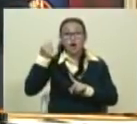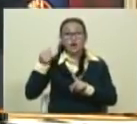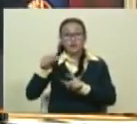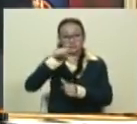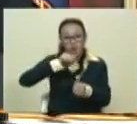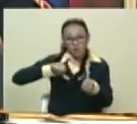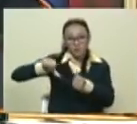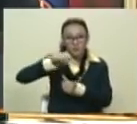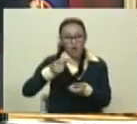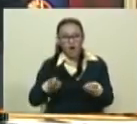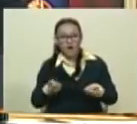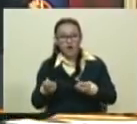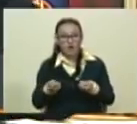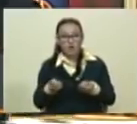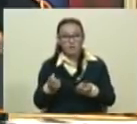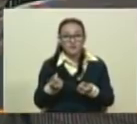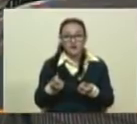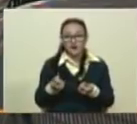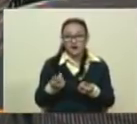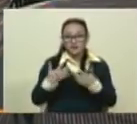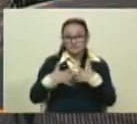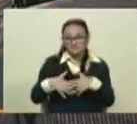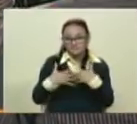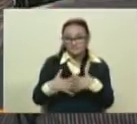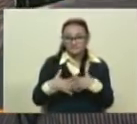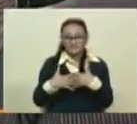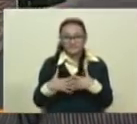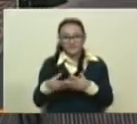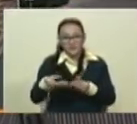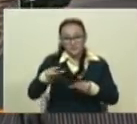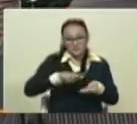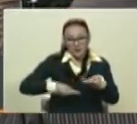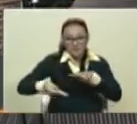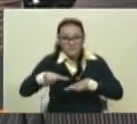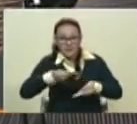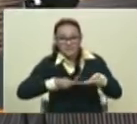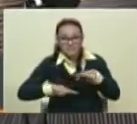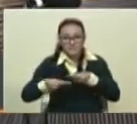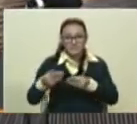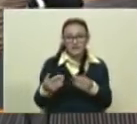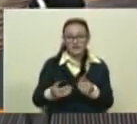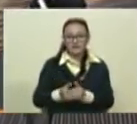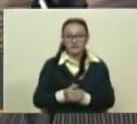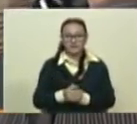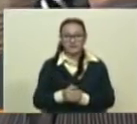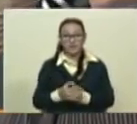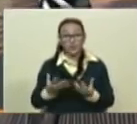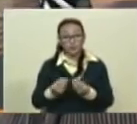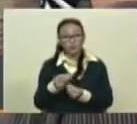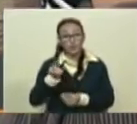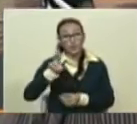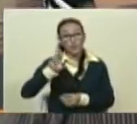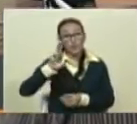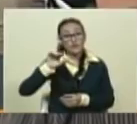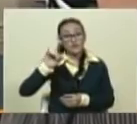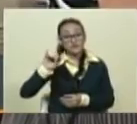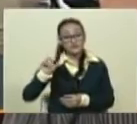cooperación económica, comercial, financiera, energética. Junto a Uribe fundamos